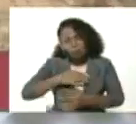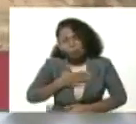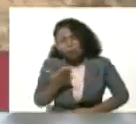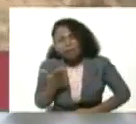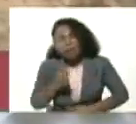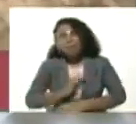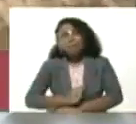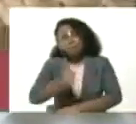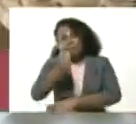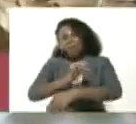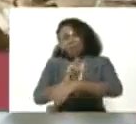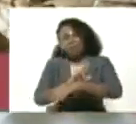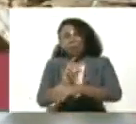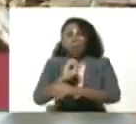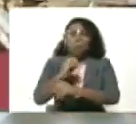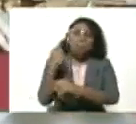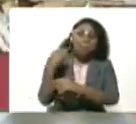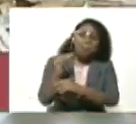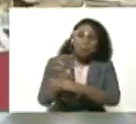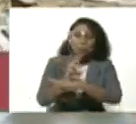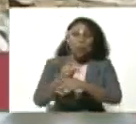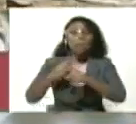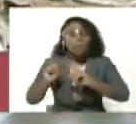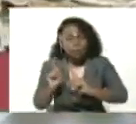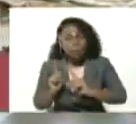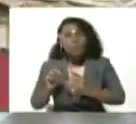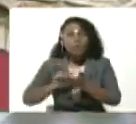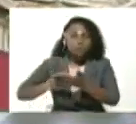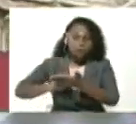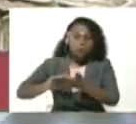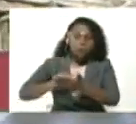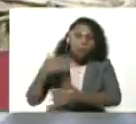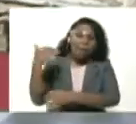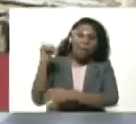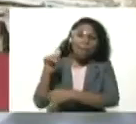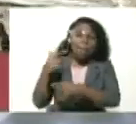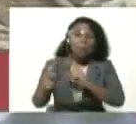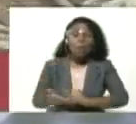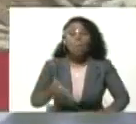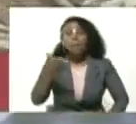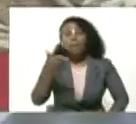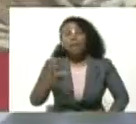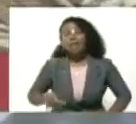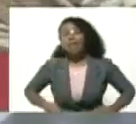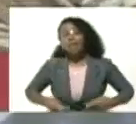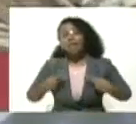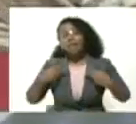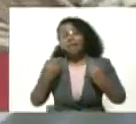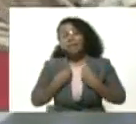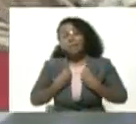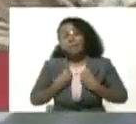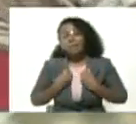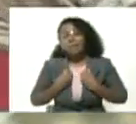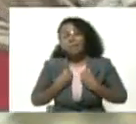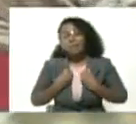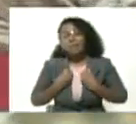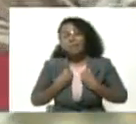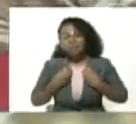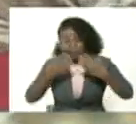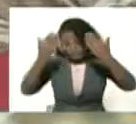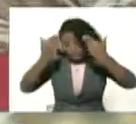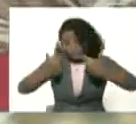más rápido o menos rápido, pero se recupera. Lo importante es la vida, es la integridad